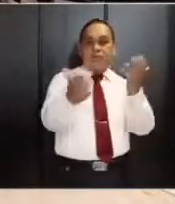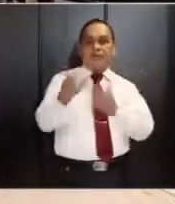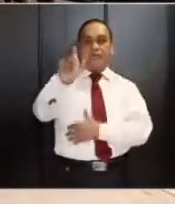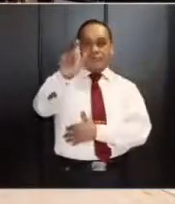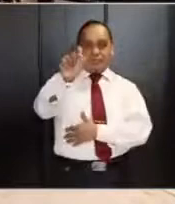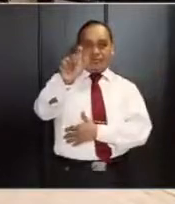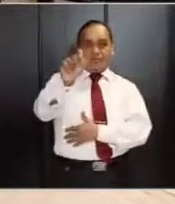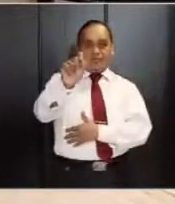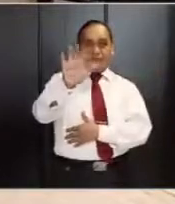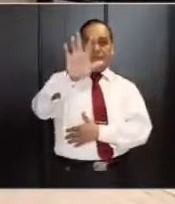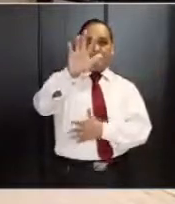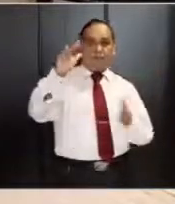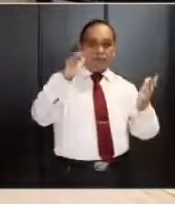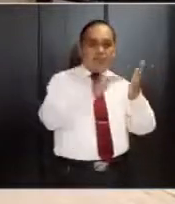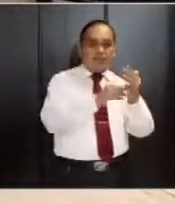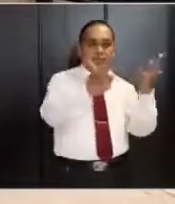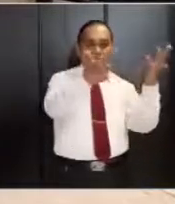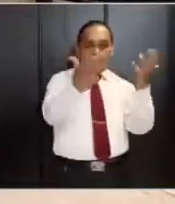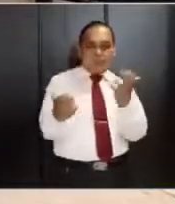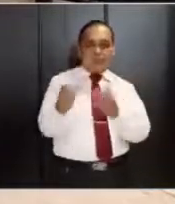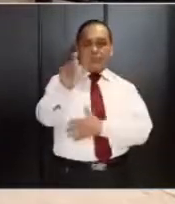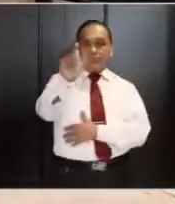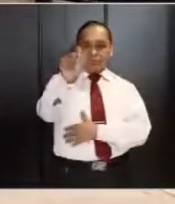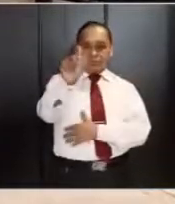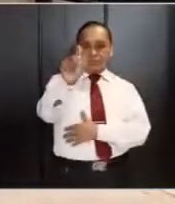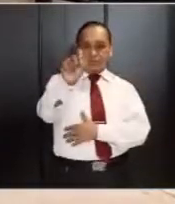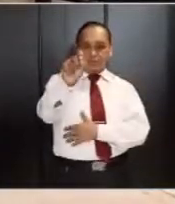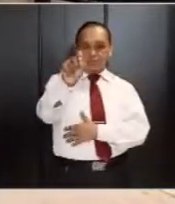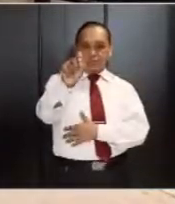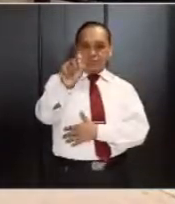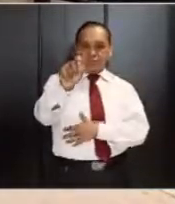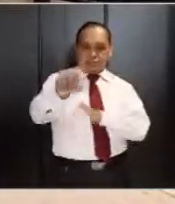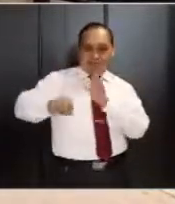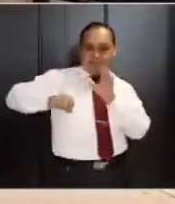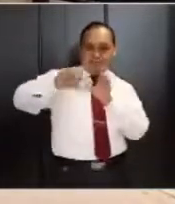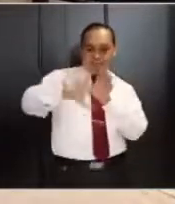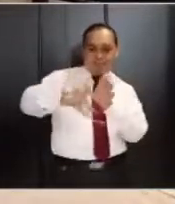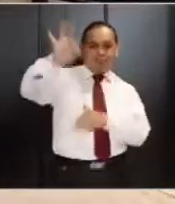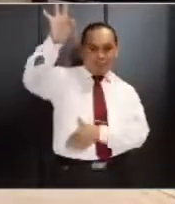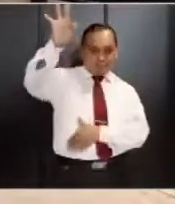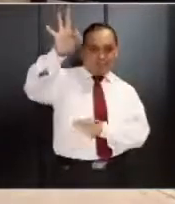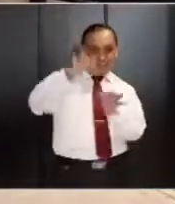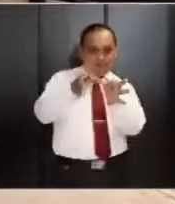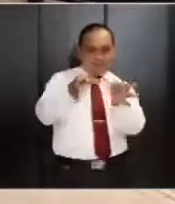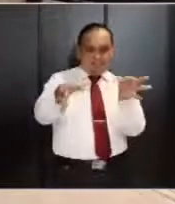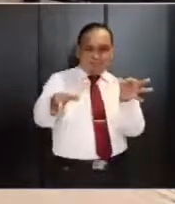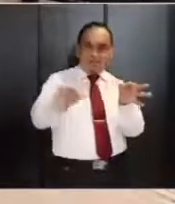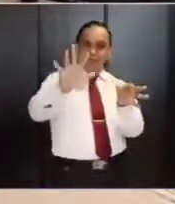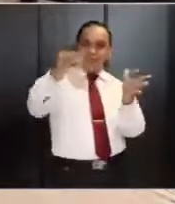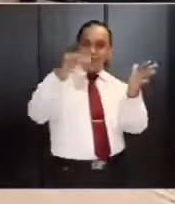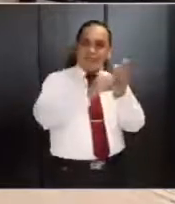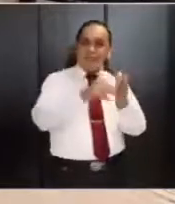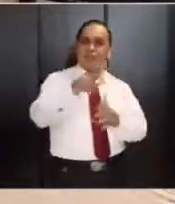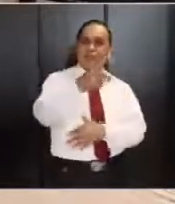5720. 5720. Muy bien. Otra estufa.